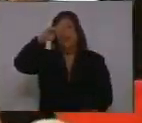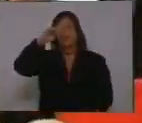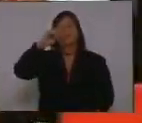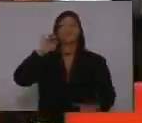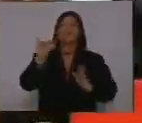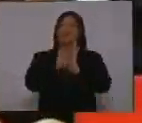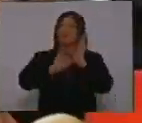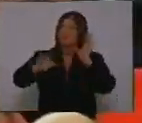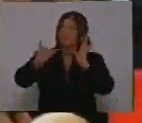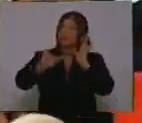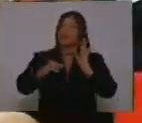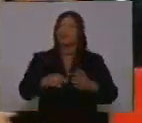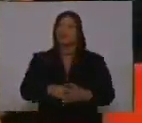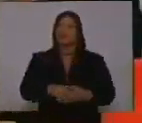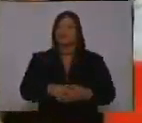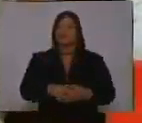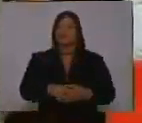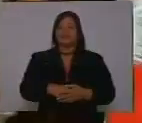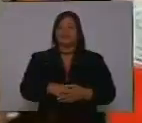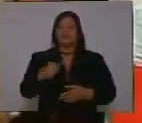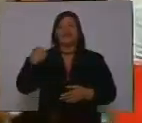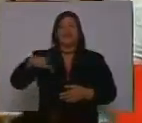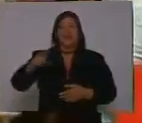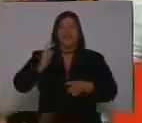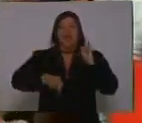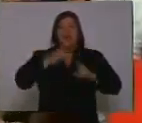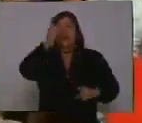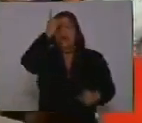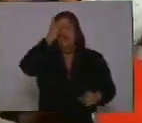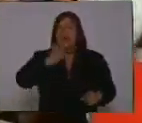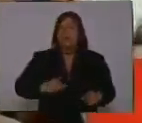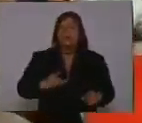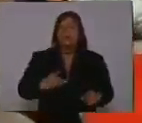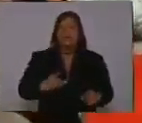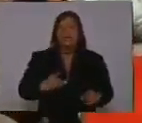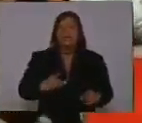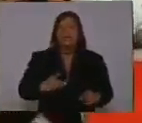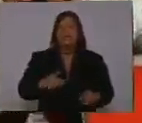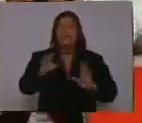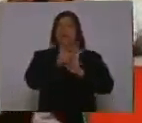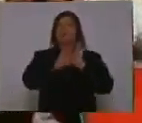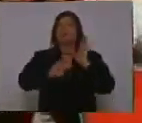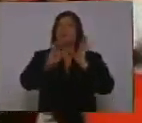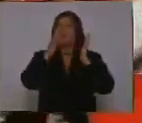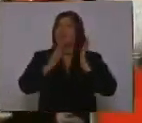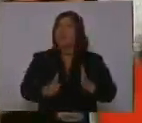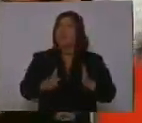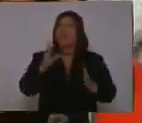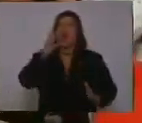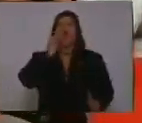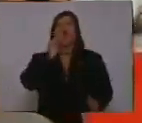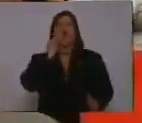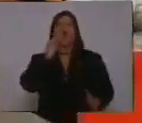la constituyente de los que tienen alguna discapacidad, los constituyentes